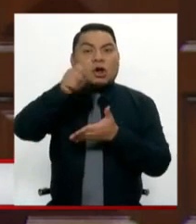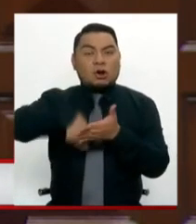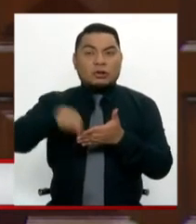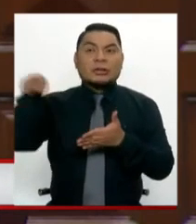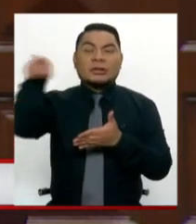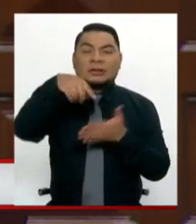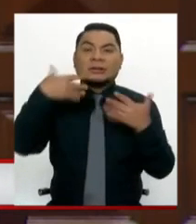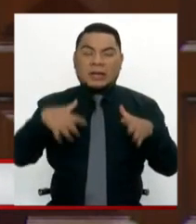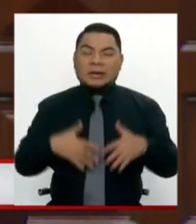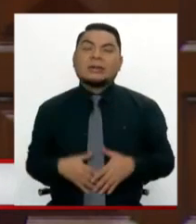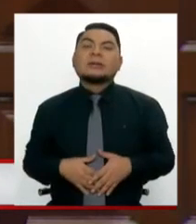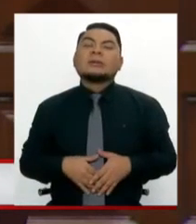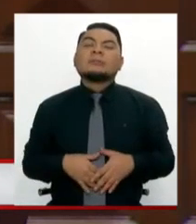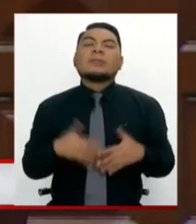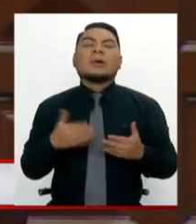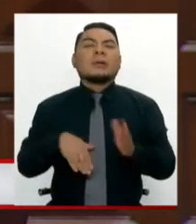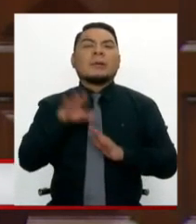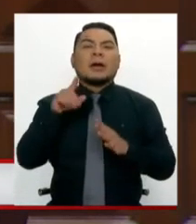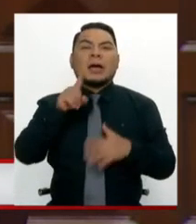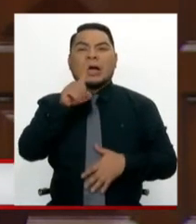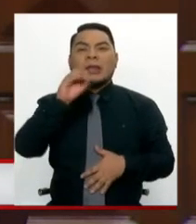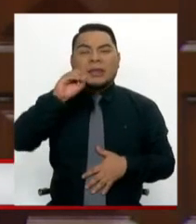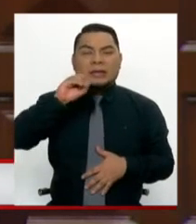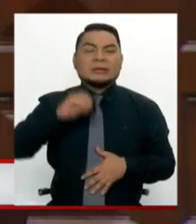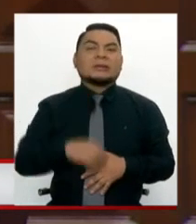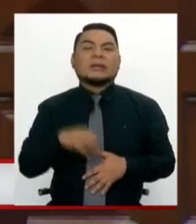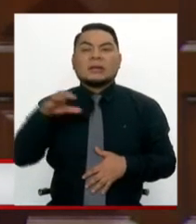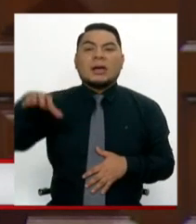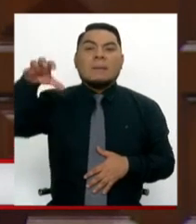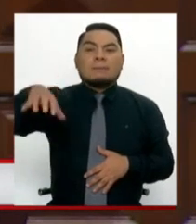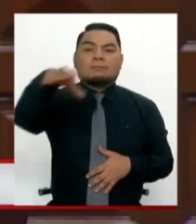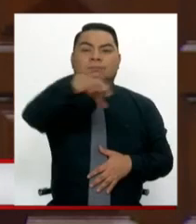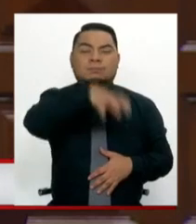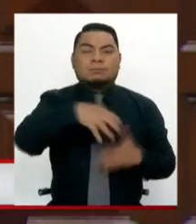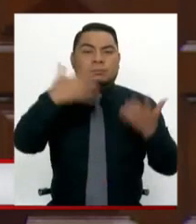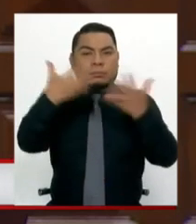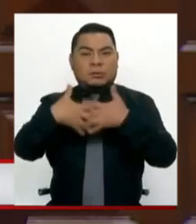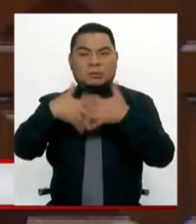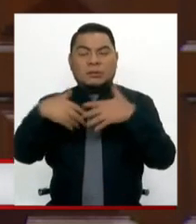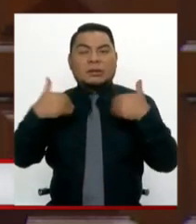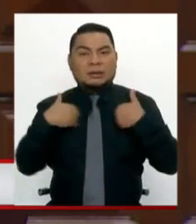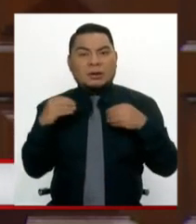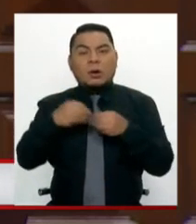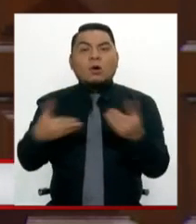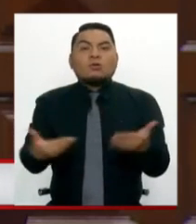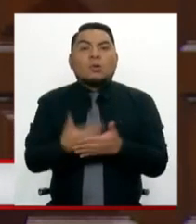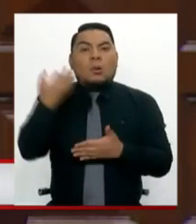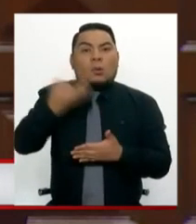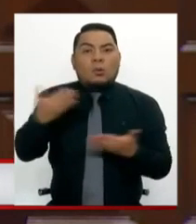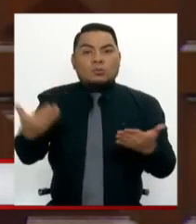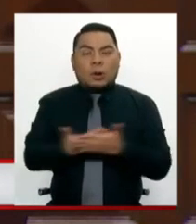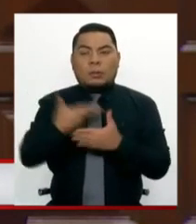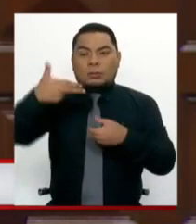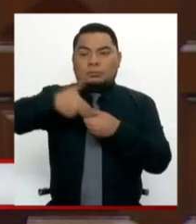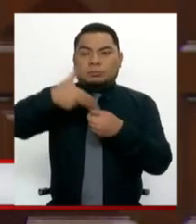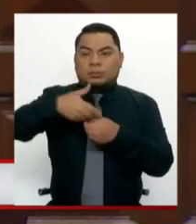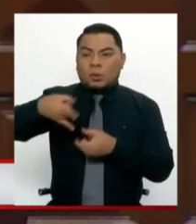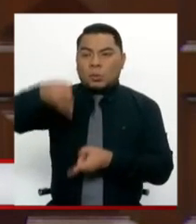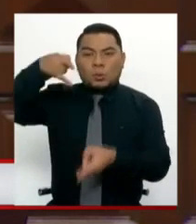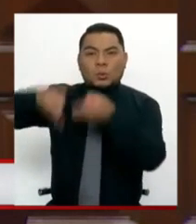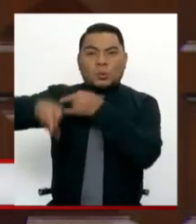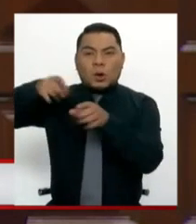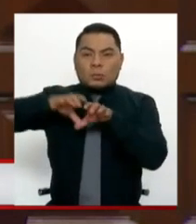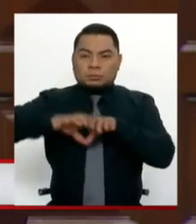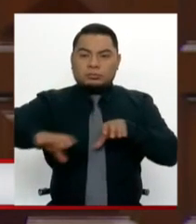contratistas y licenciantes más de 10 unidades y plantas que conforman este moderno complejo refinero, por lo